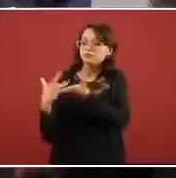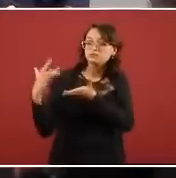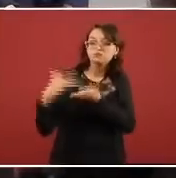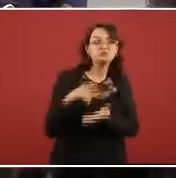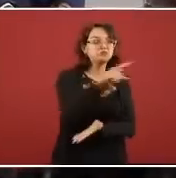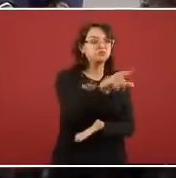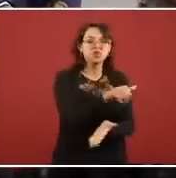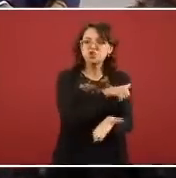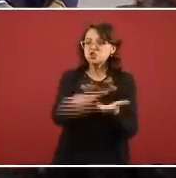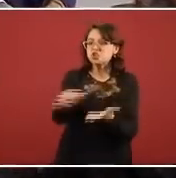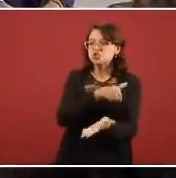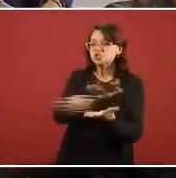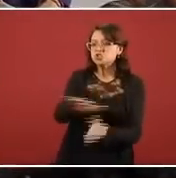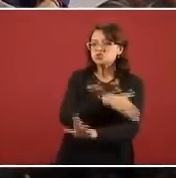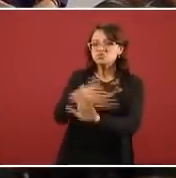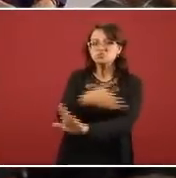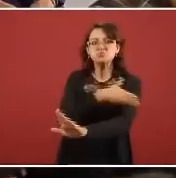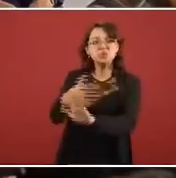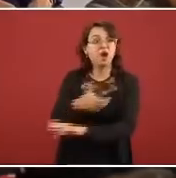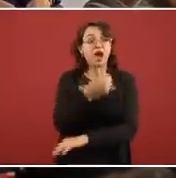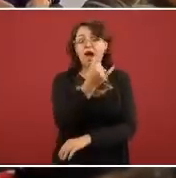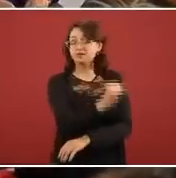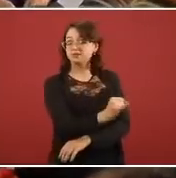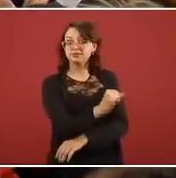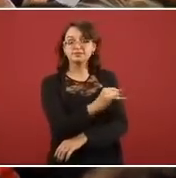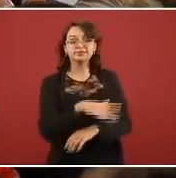Yo les he platicado, tengo